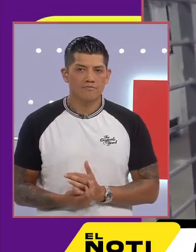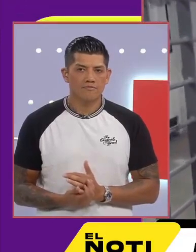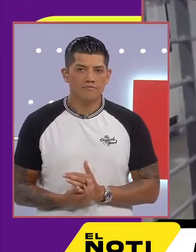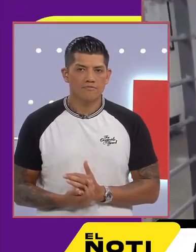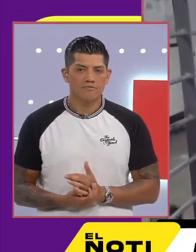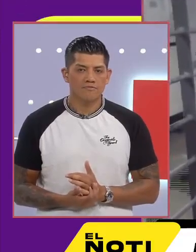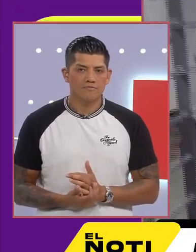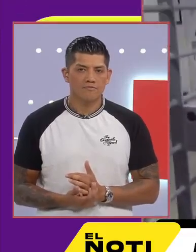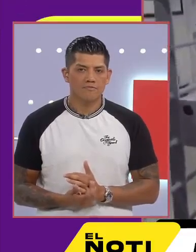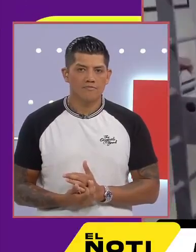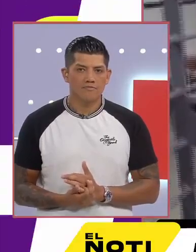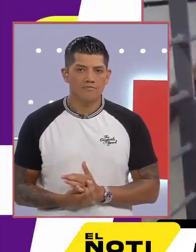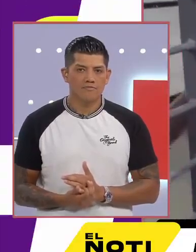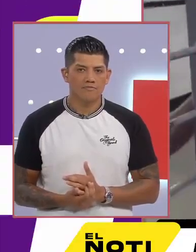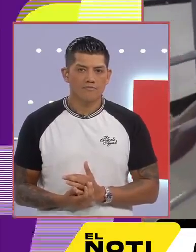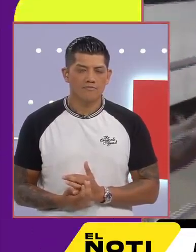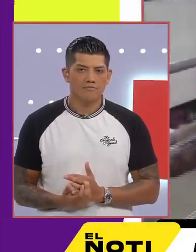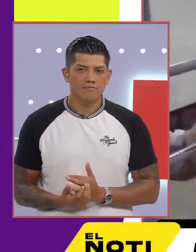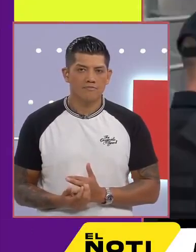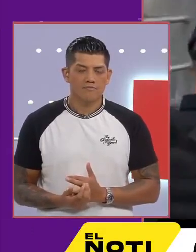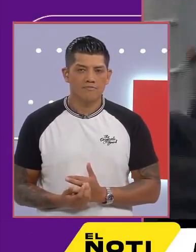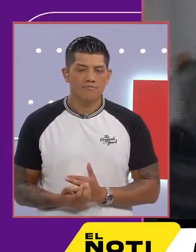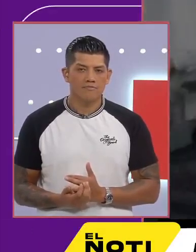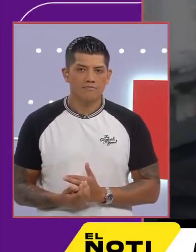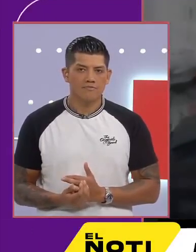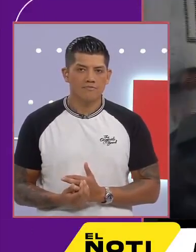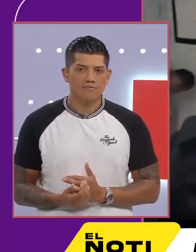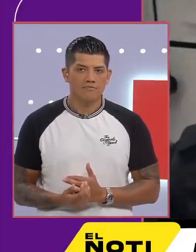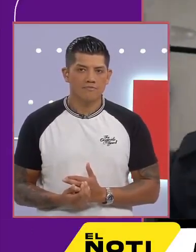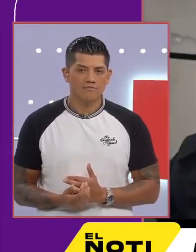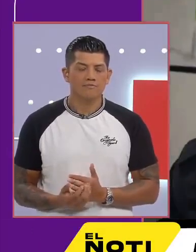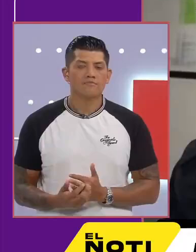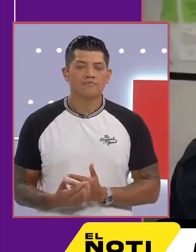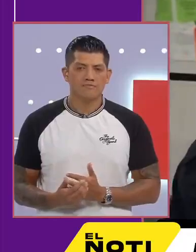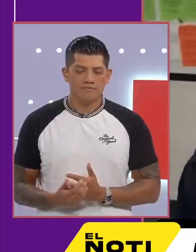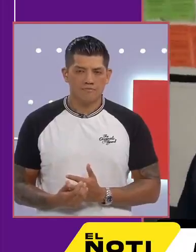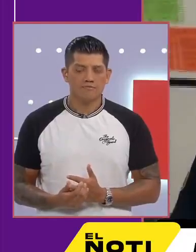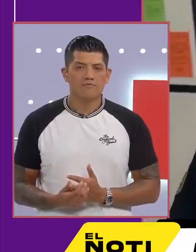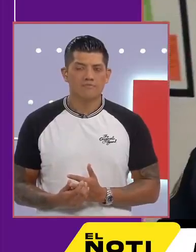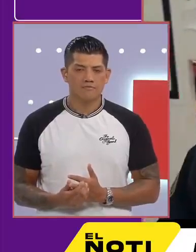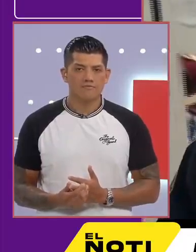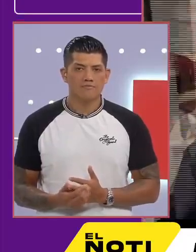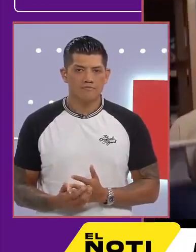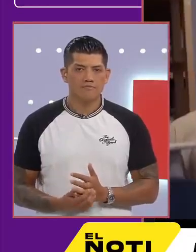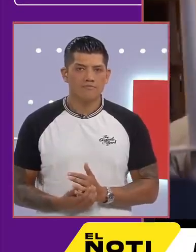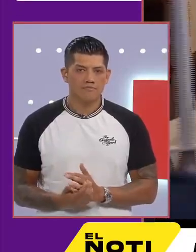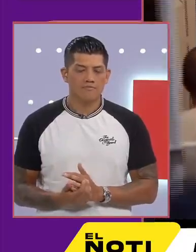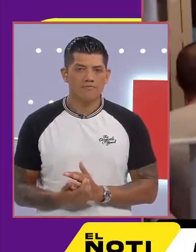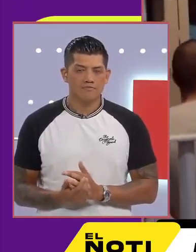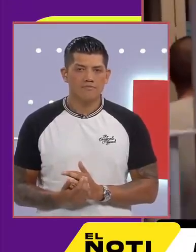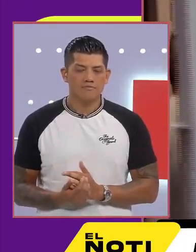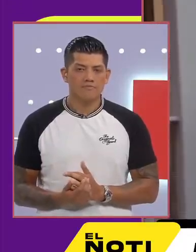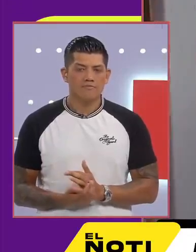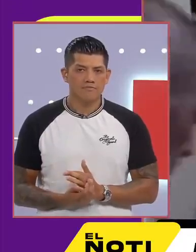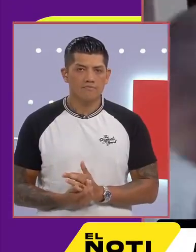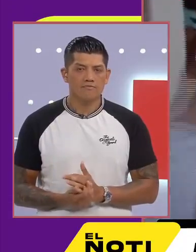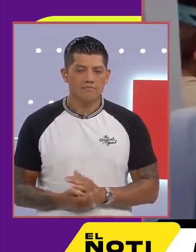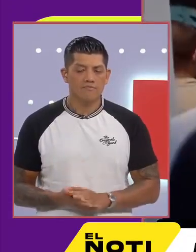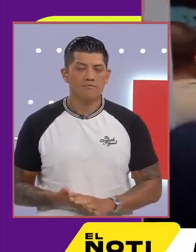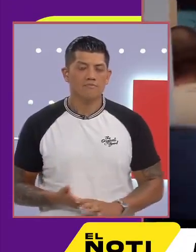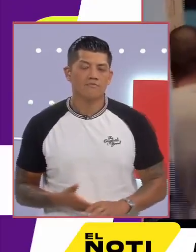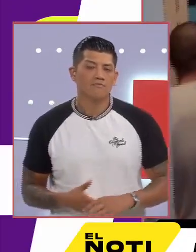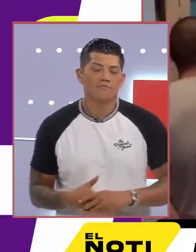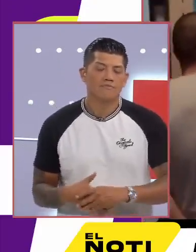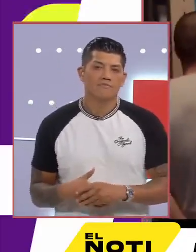es que no tiene plazo. Entonces esa suspensión puede ser incluso transaccional. Se puede suspender una obra pública, ponte tú 10 años,